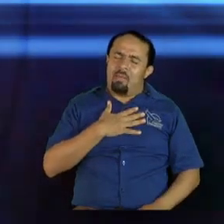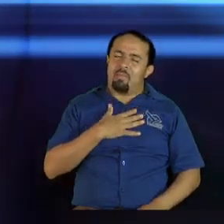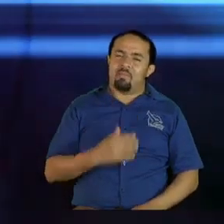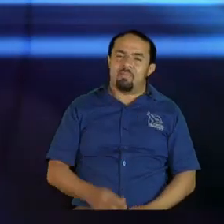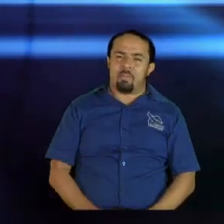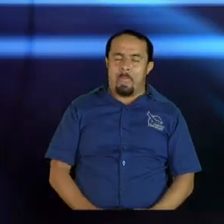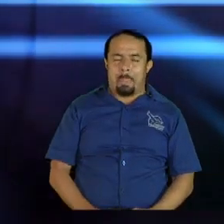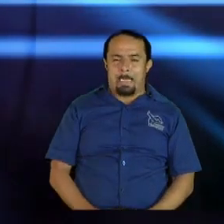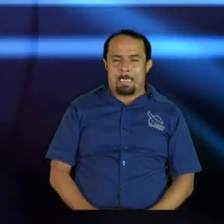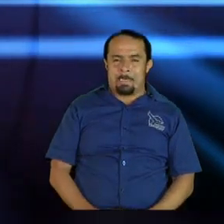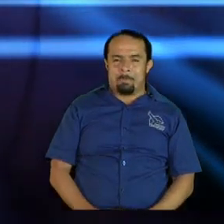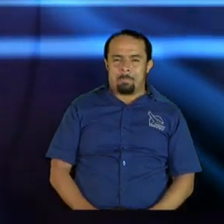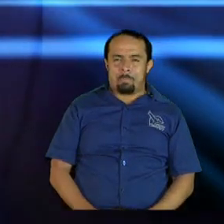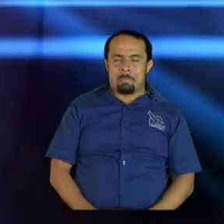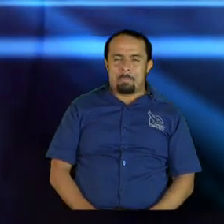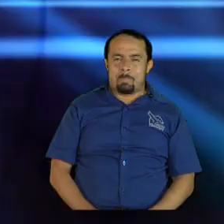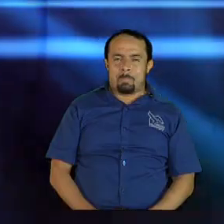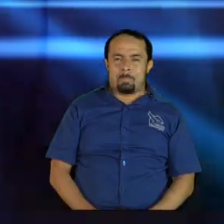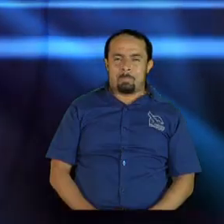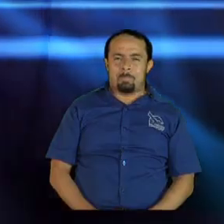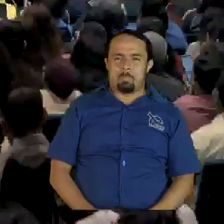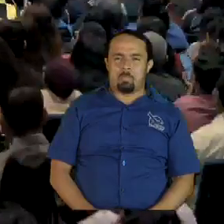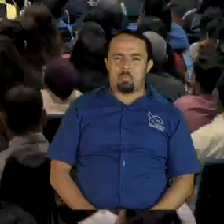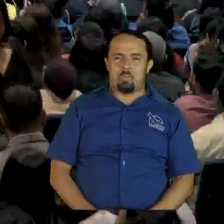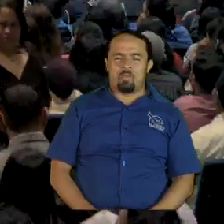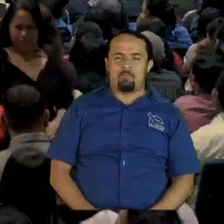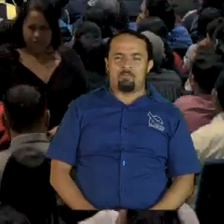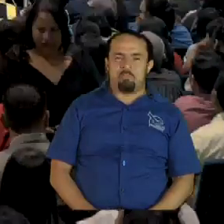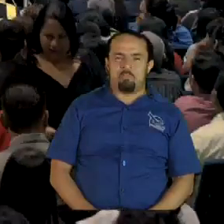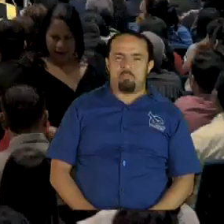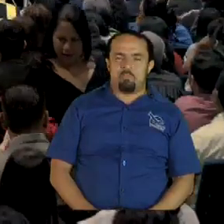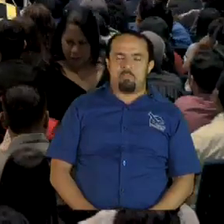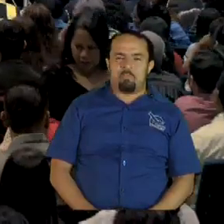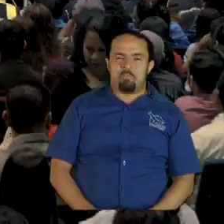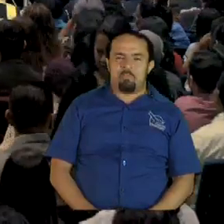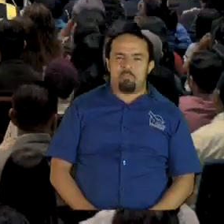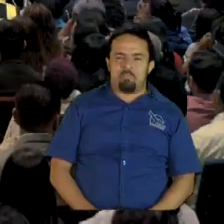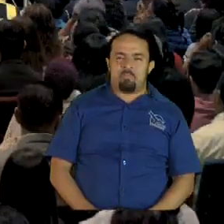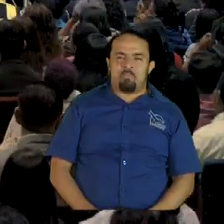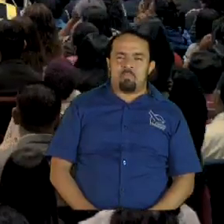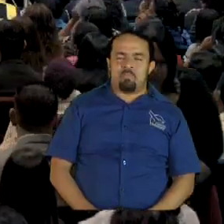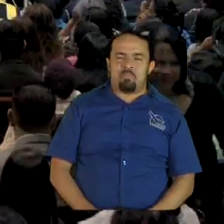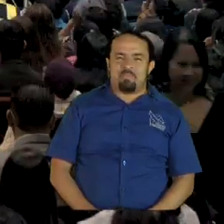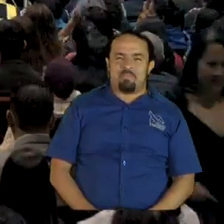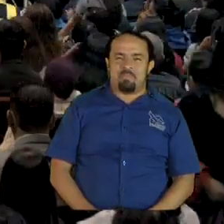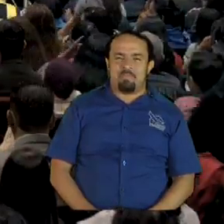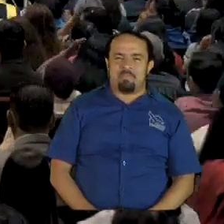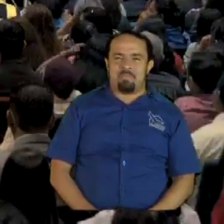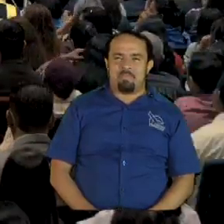dijo? Yo no sé, usted me dijo que repitiera. Ah, vaya, vaya, sí, mire pues.